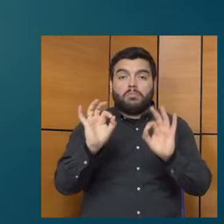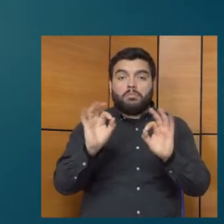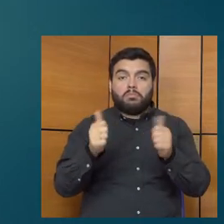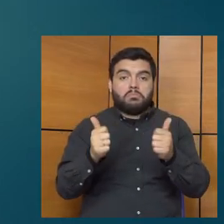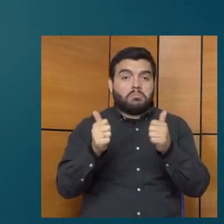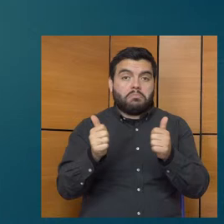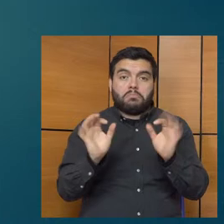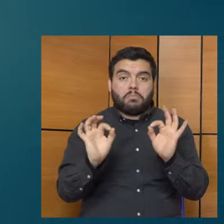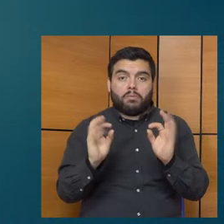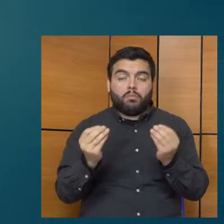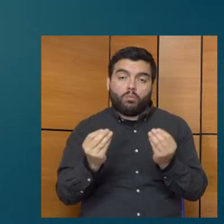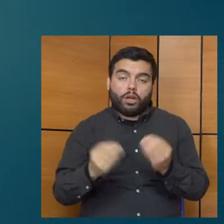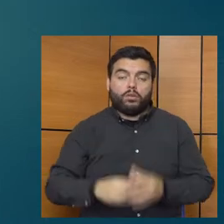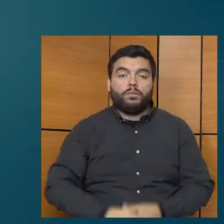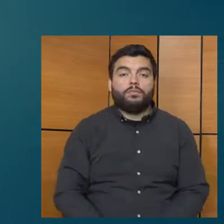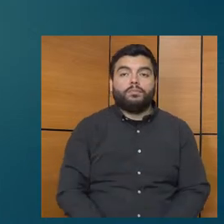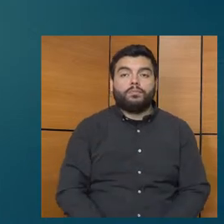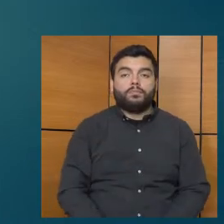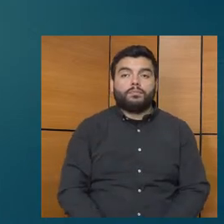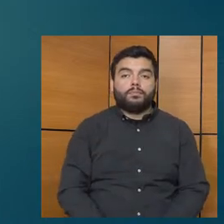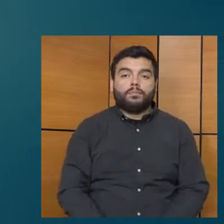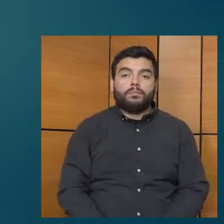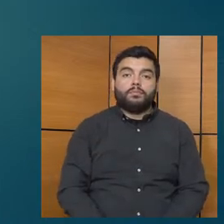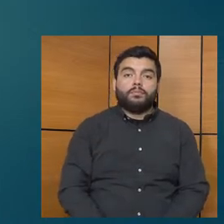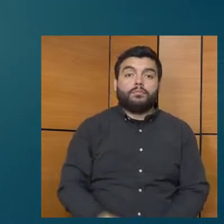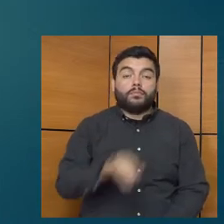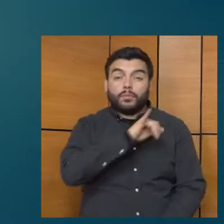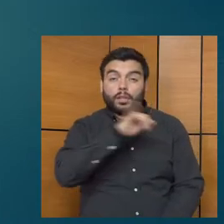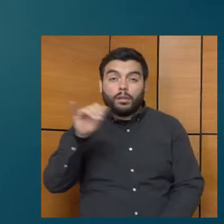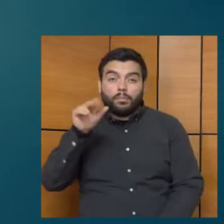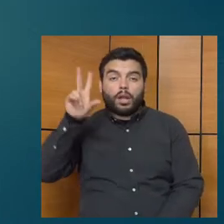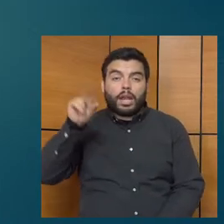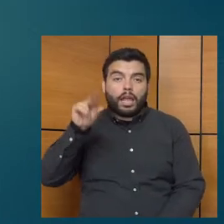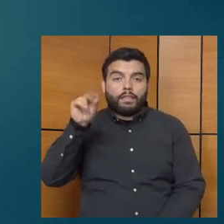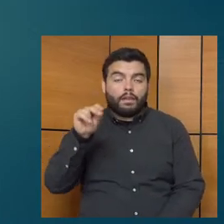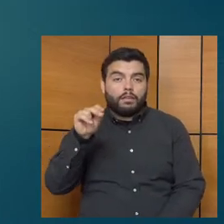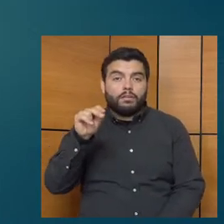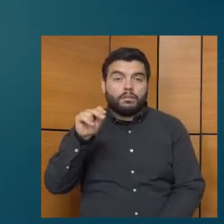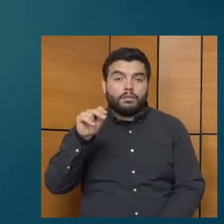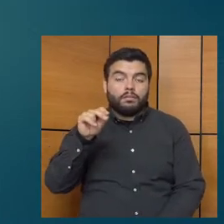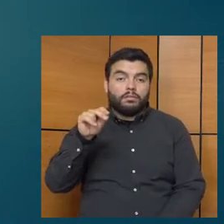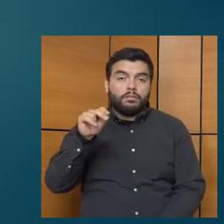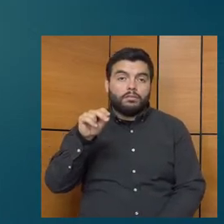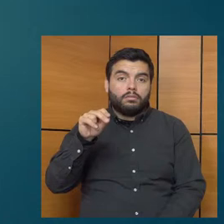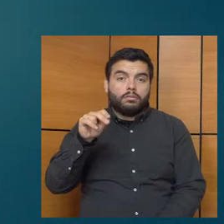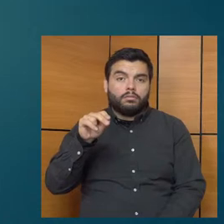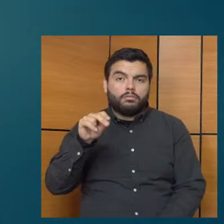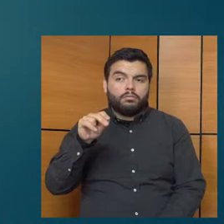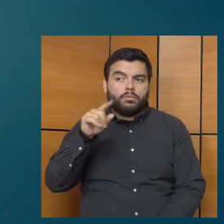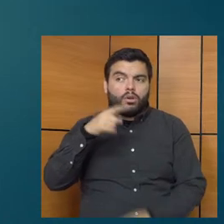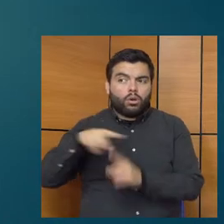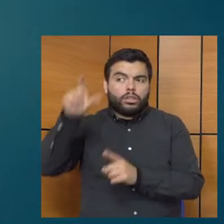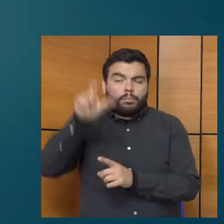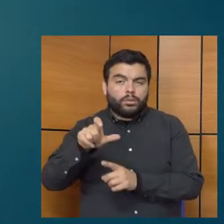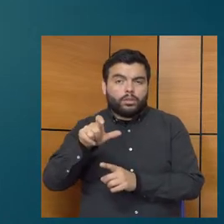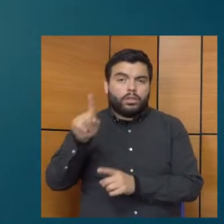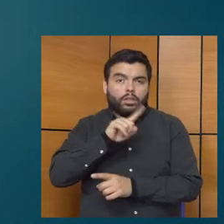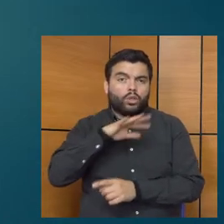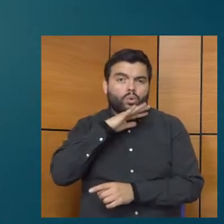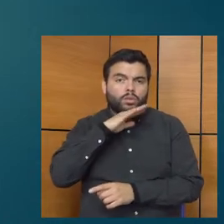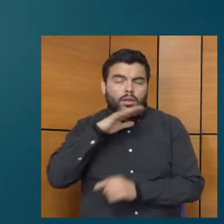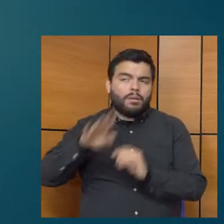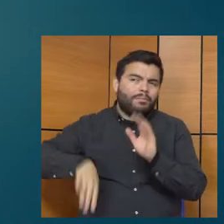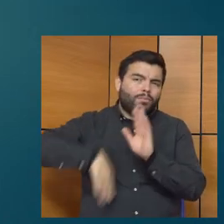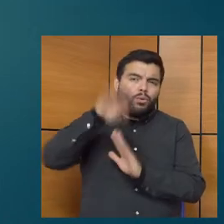adecuado, hace un uso de él. Después es la edad, parece que los pocos que no lo usaban eran personas pues ya muy mayores, ¿no? Con